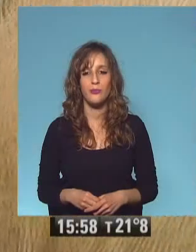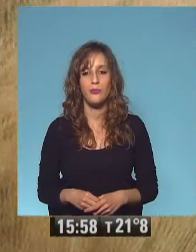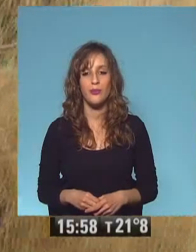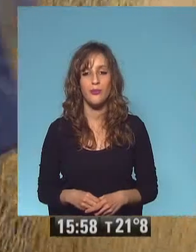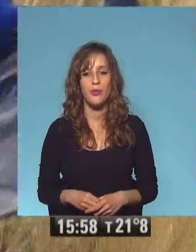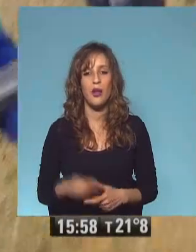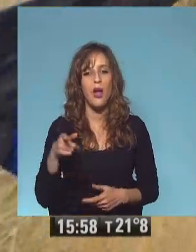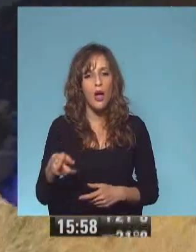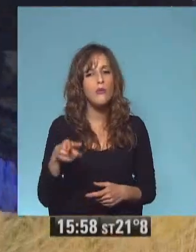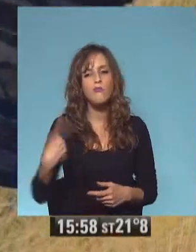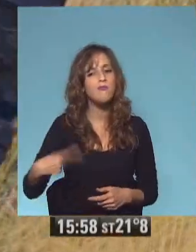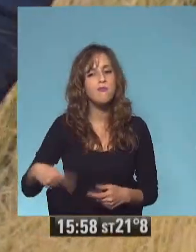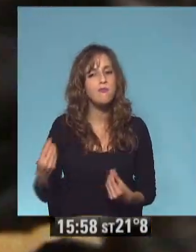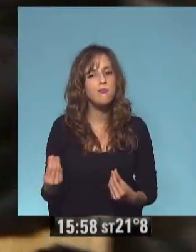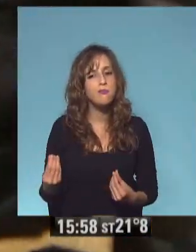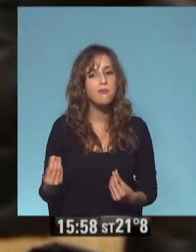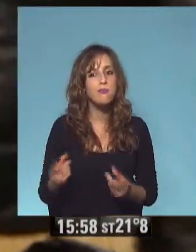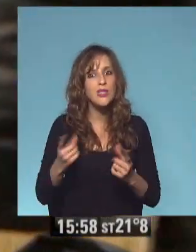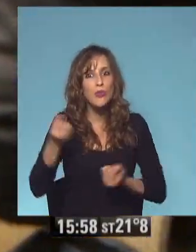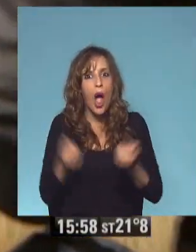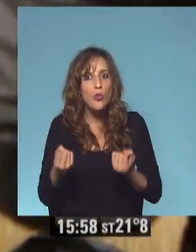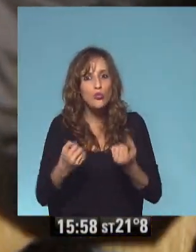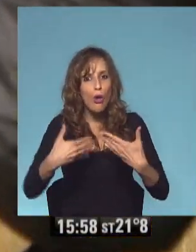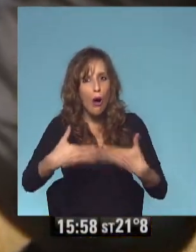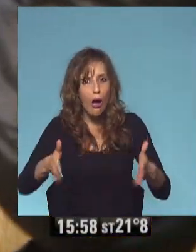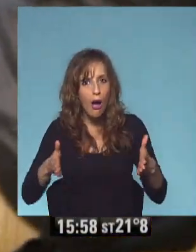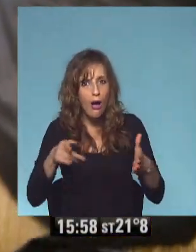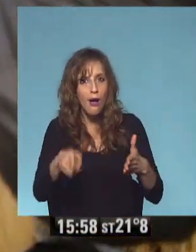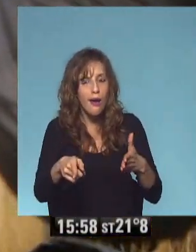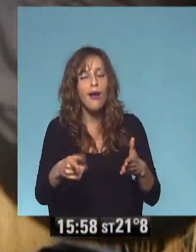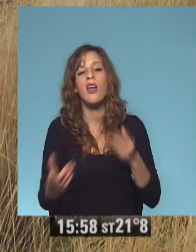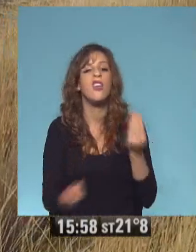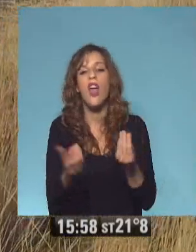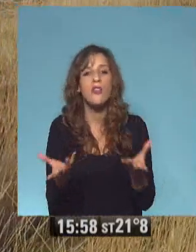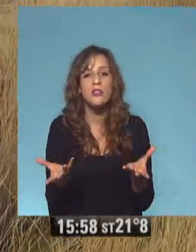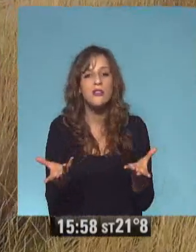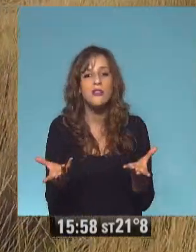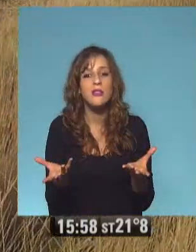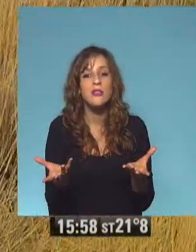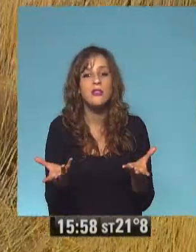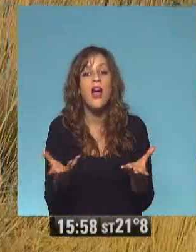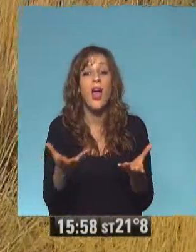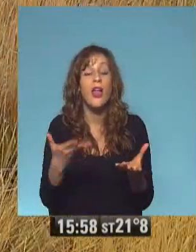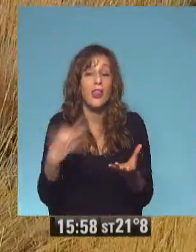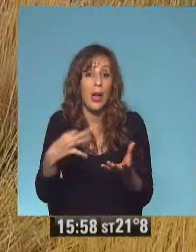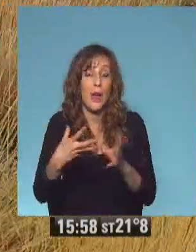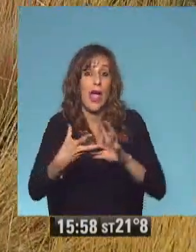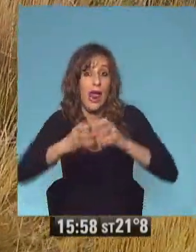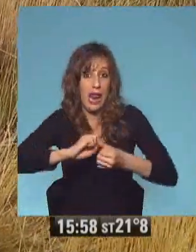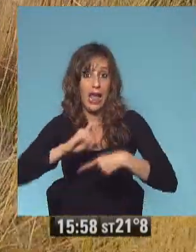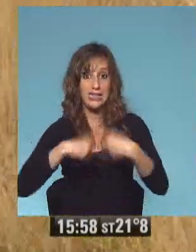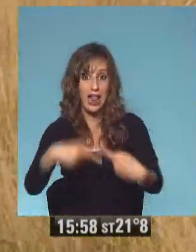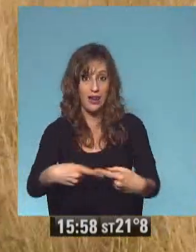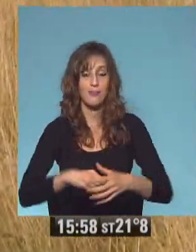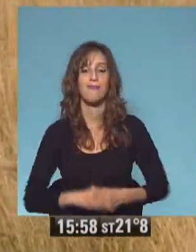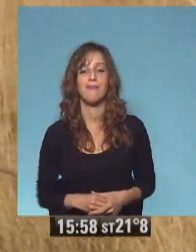¿Qué encontraron ahí? Un paragolpe ¿Y qué se hace con el paragolpe Cuando se acepta el auto? Se recicla Ahora, adentro de la bolsa